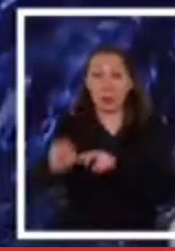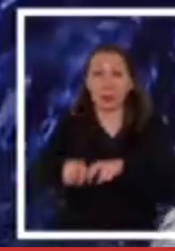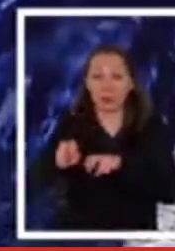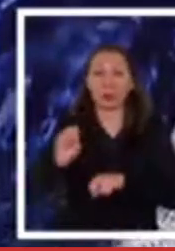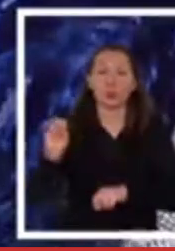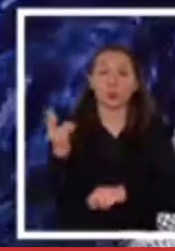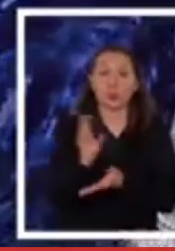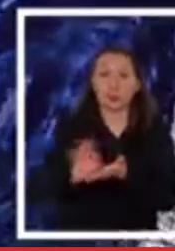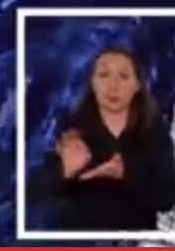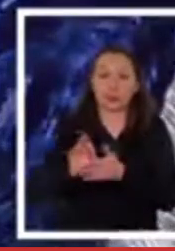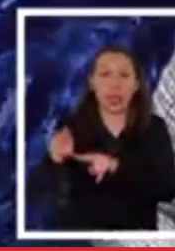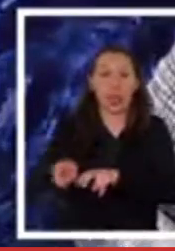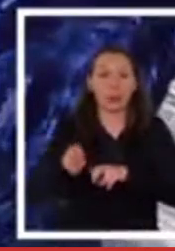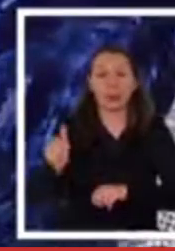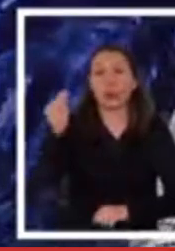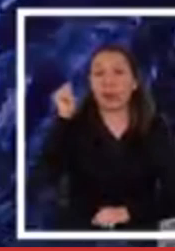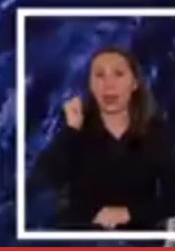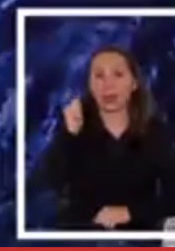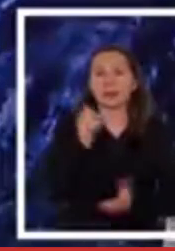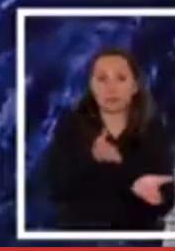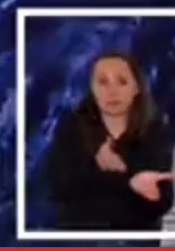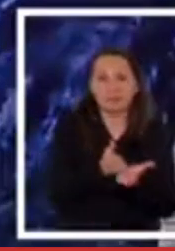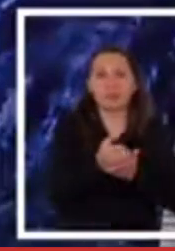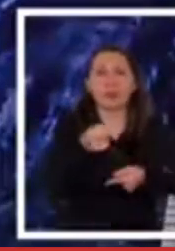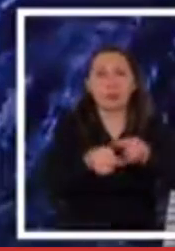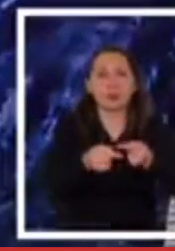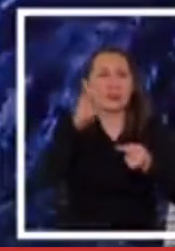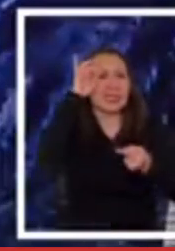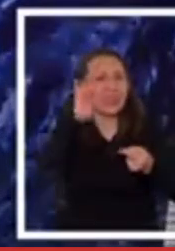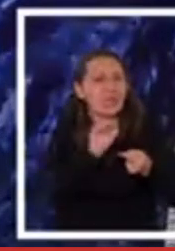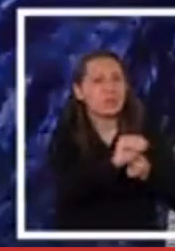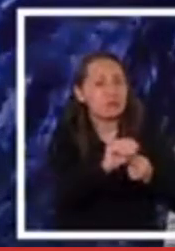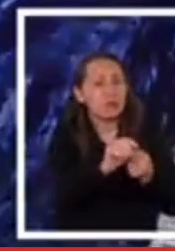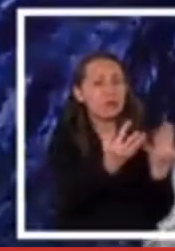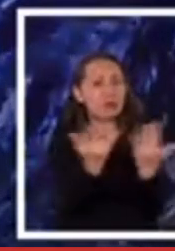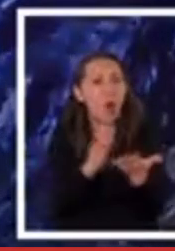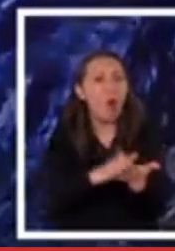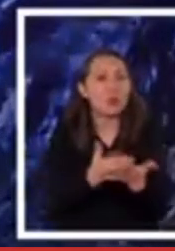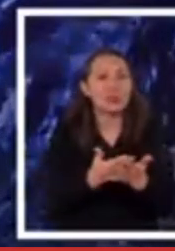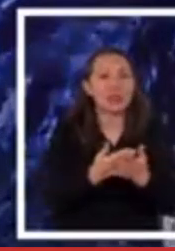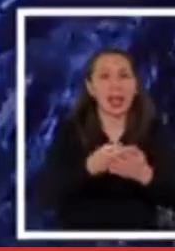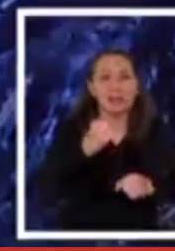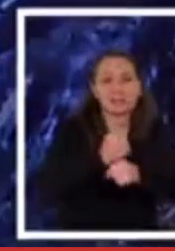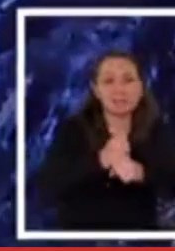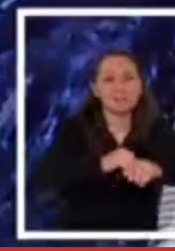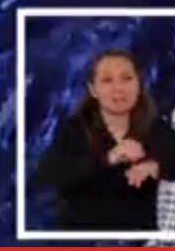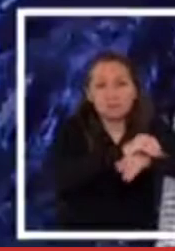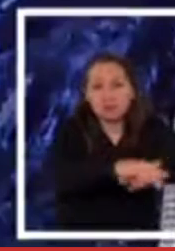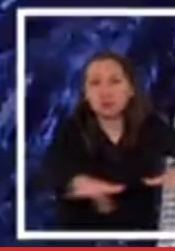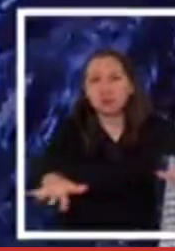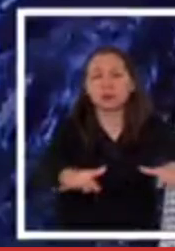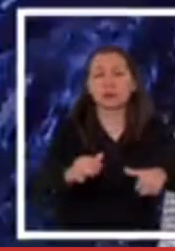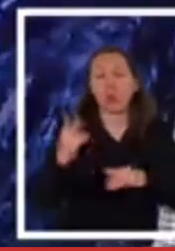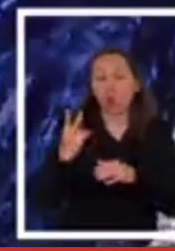y la subsecretaria de agricultura el día de ayer dimos inicio al proceso de catastro de emergencia productiva entre catastro se